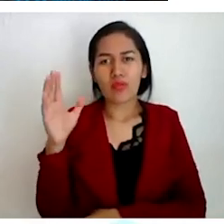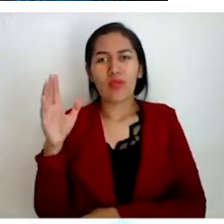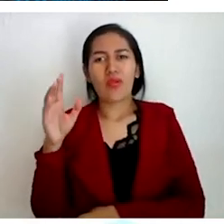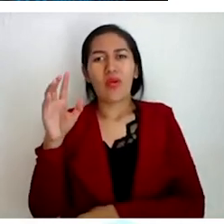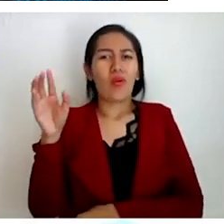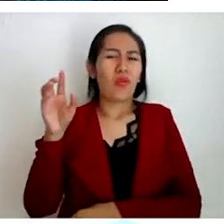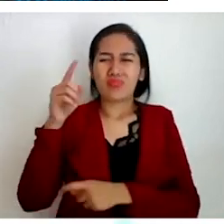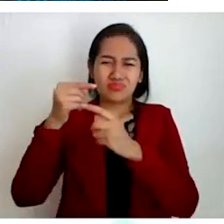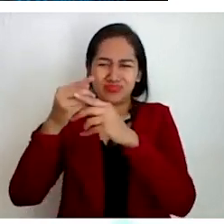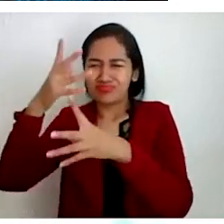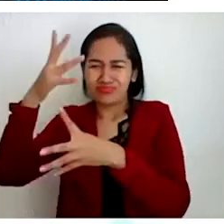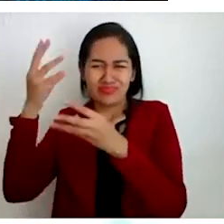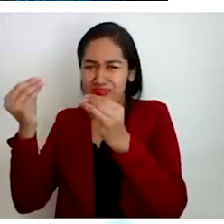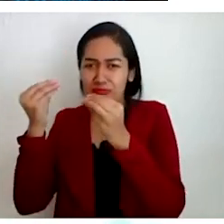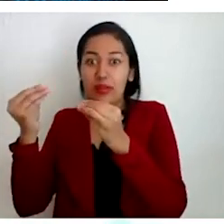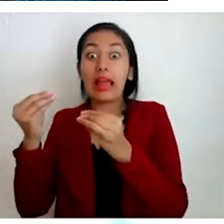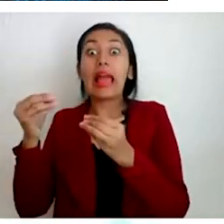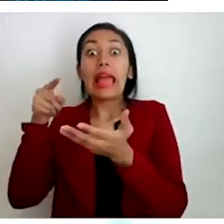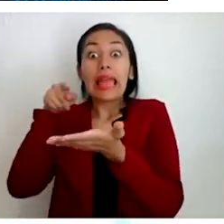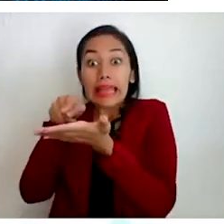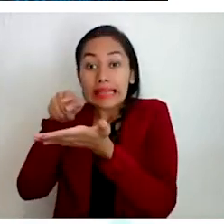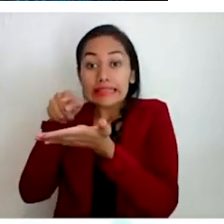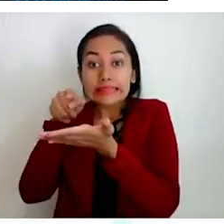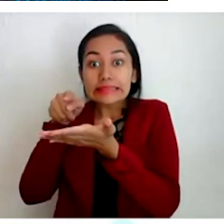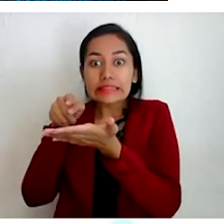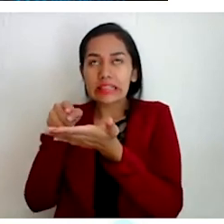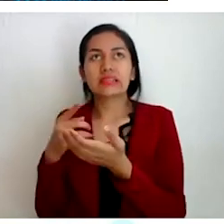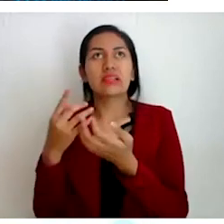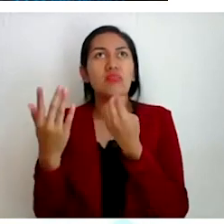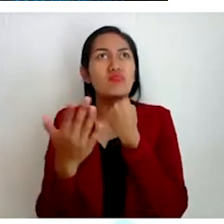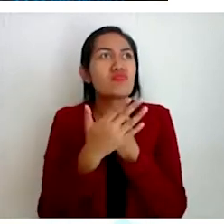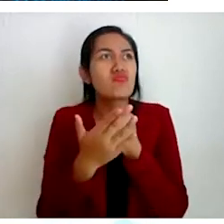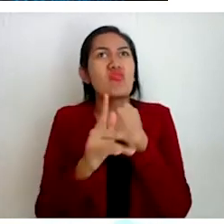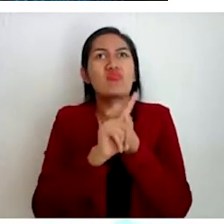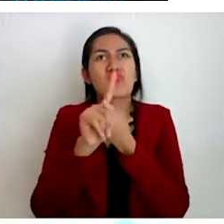Lang, ya anuncian la llegada de este monstruo, bueno, Nosferatu desde luego, ¿no?